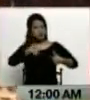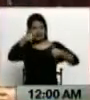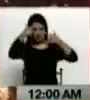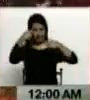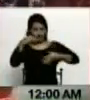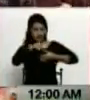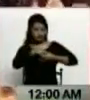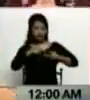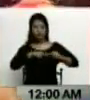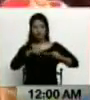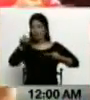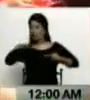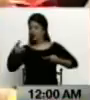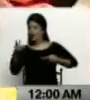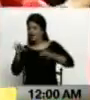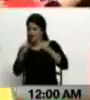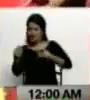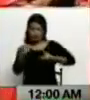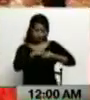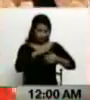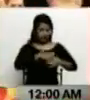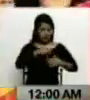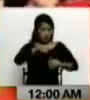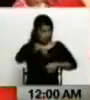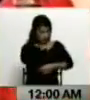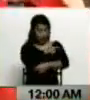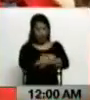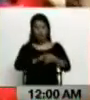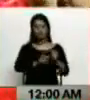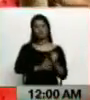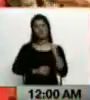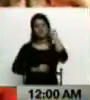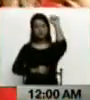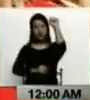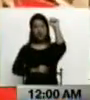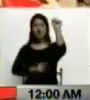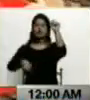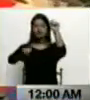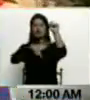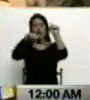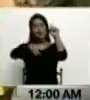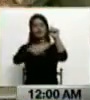seres queridos a nuestros héroes y levantemos la